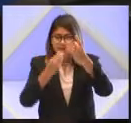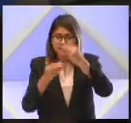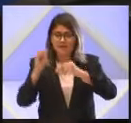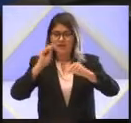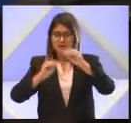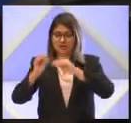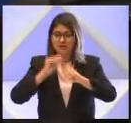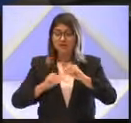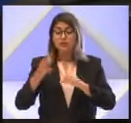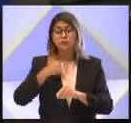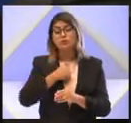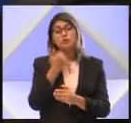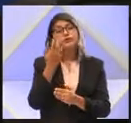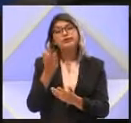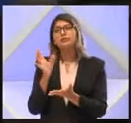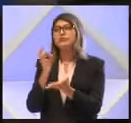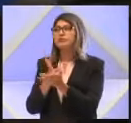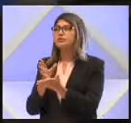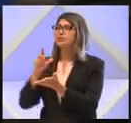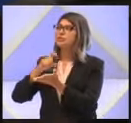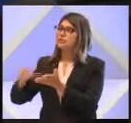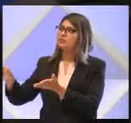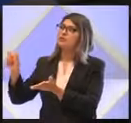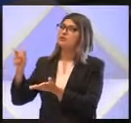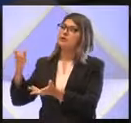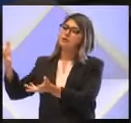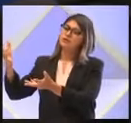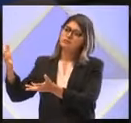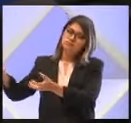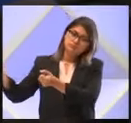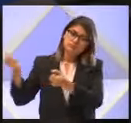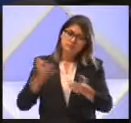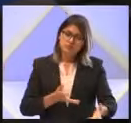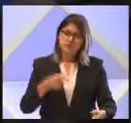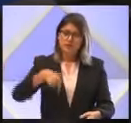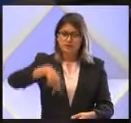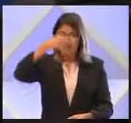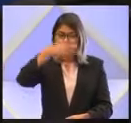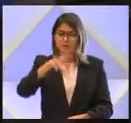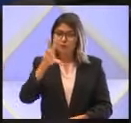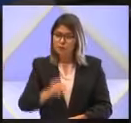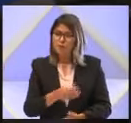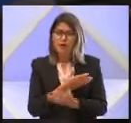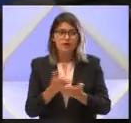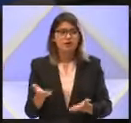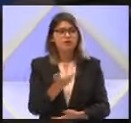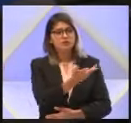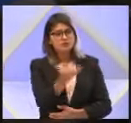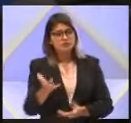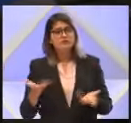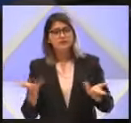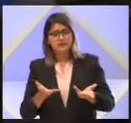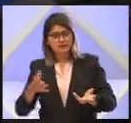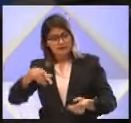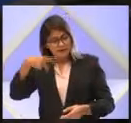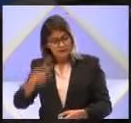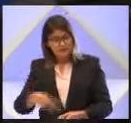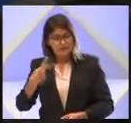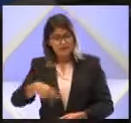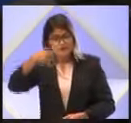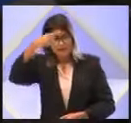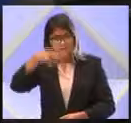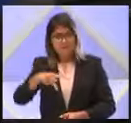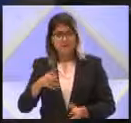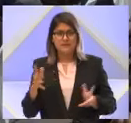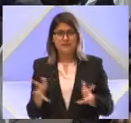sino generar conocimiento desde lo local y hay mucho conocimiento local que no se divulga